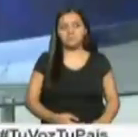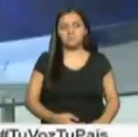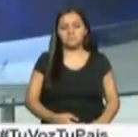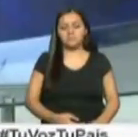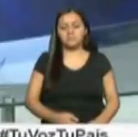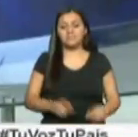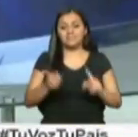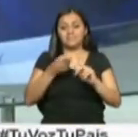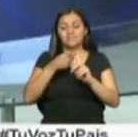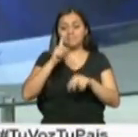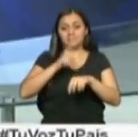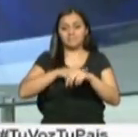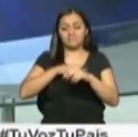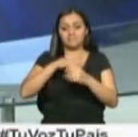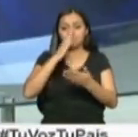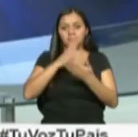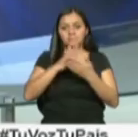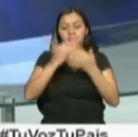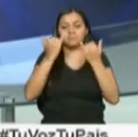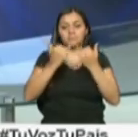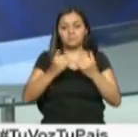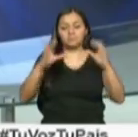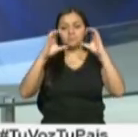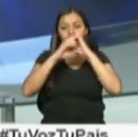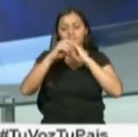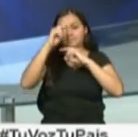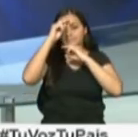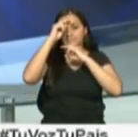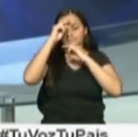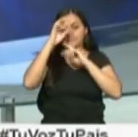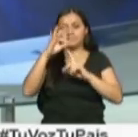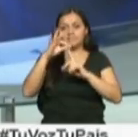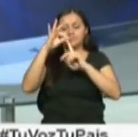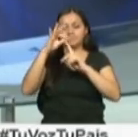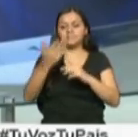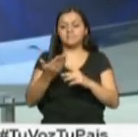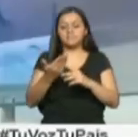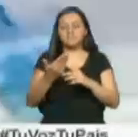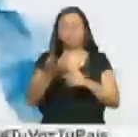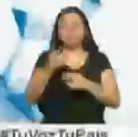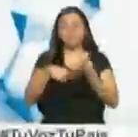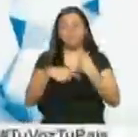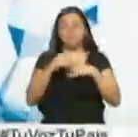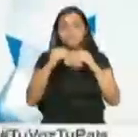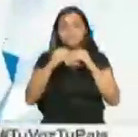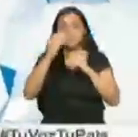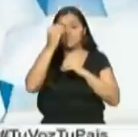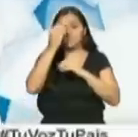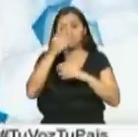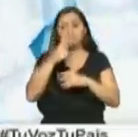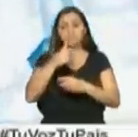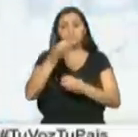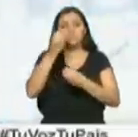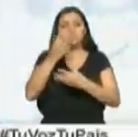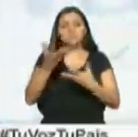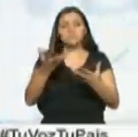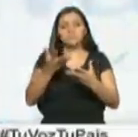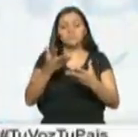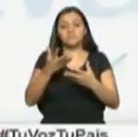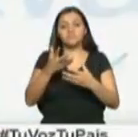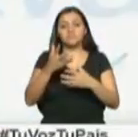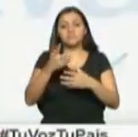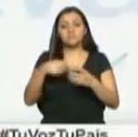Y es tiempo para un primer paréntesis en este su noticiero ciudadano, emisión estelar. Al volver tendremos más información, les contaremos.